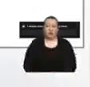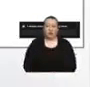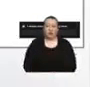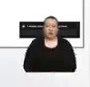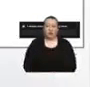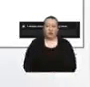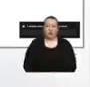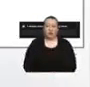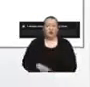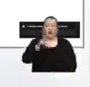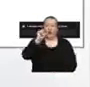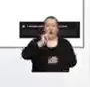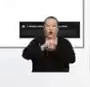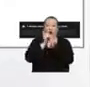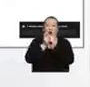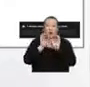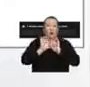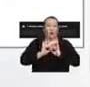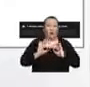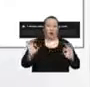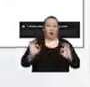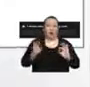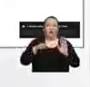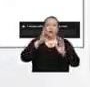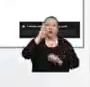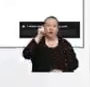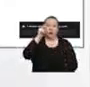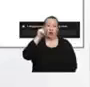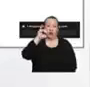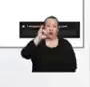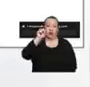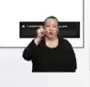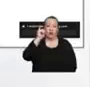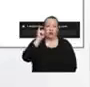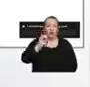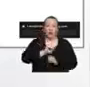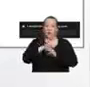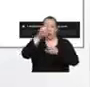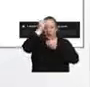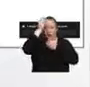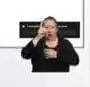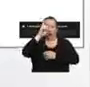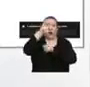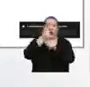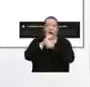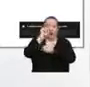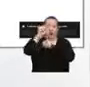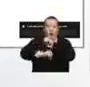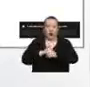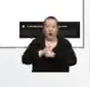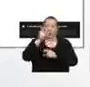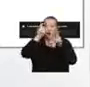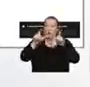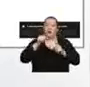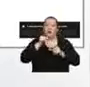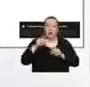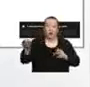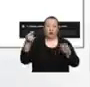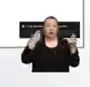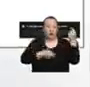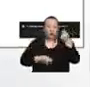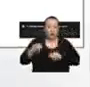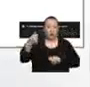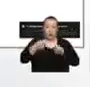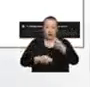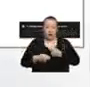no cambió absolutamente nada y manny si joven ni siquiera se informó en el reporte anual a los accionistas manises dobles un grupo de